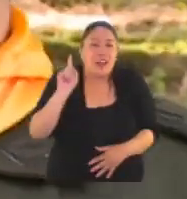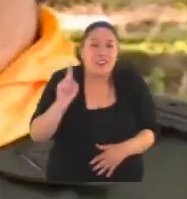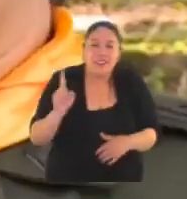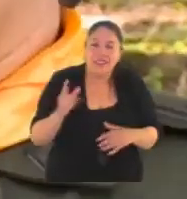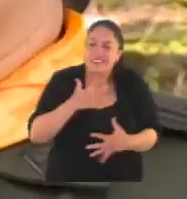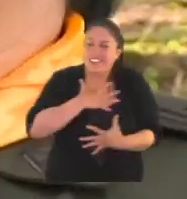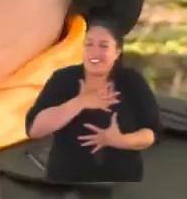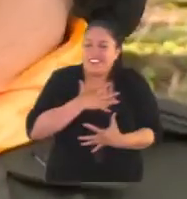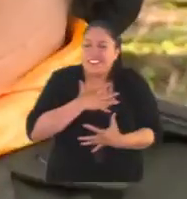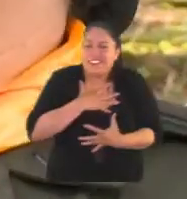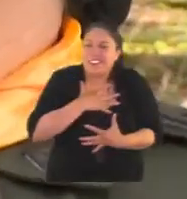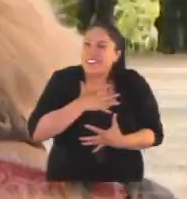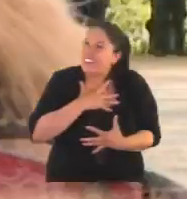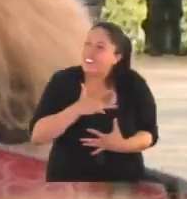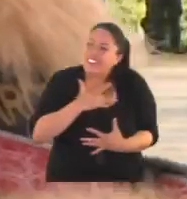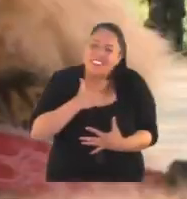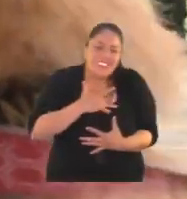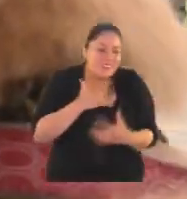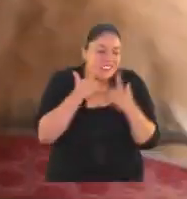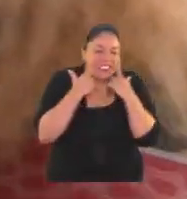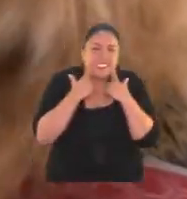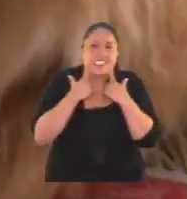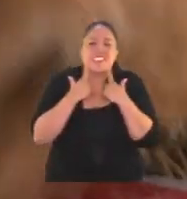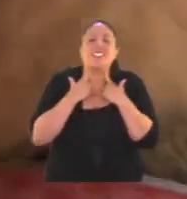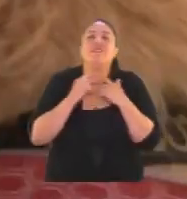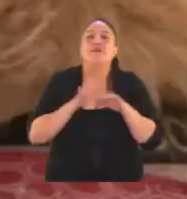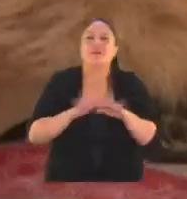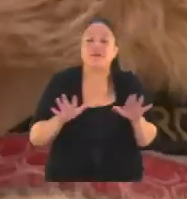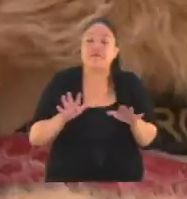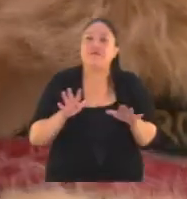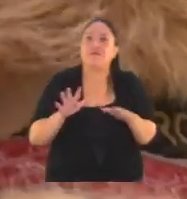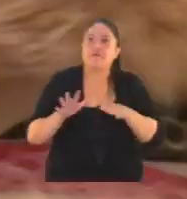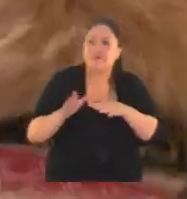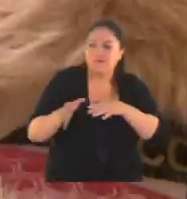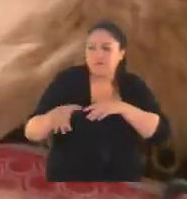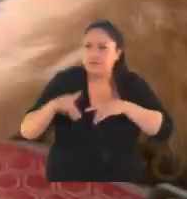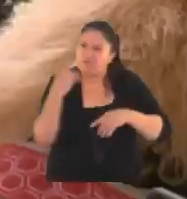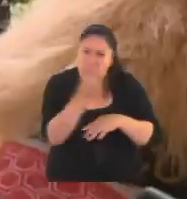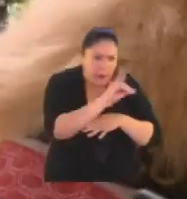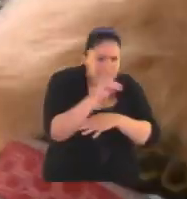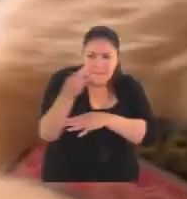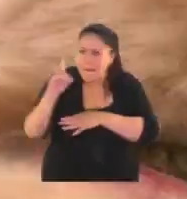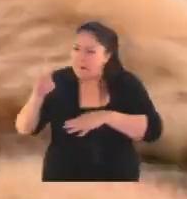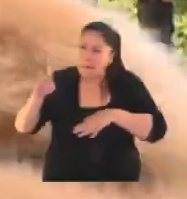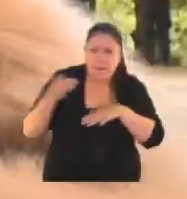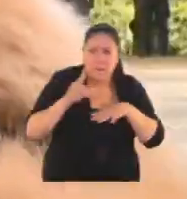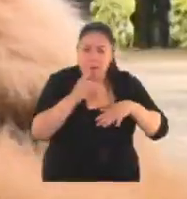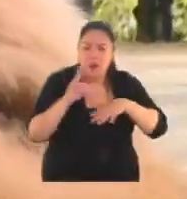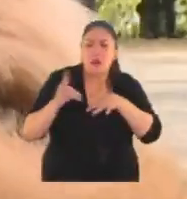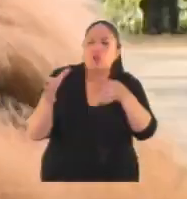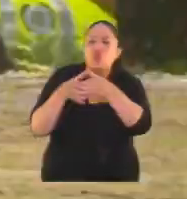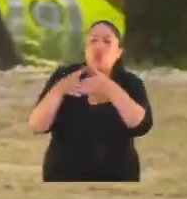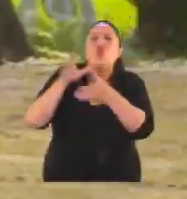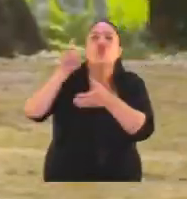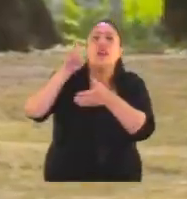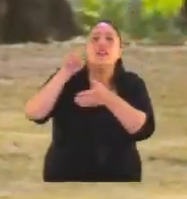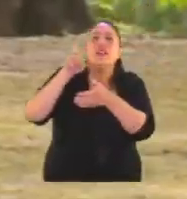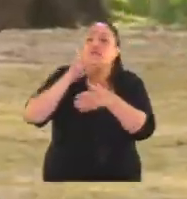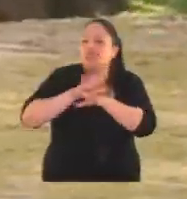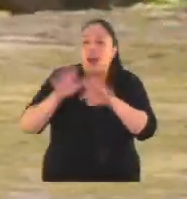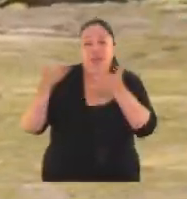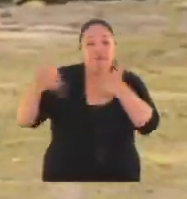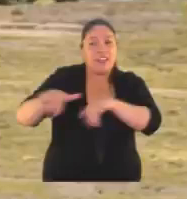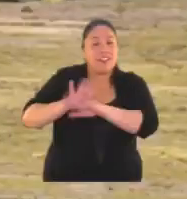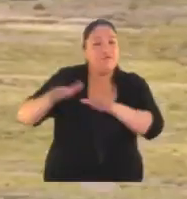fue el sentimiento. Al cumplir su tiempo de trabajo en la policía, Logan y otros 6 perritos fueron despedidos con